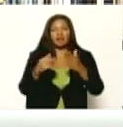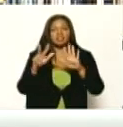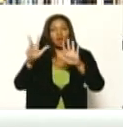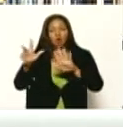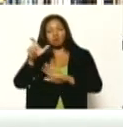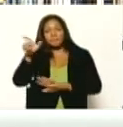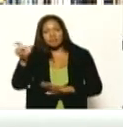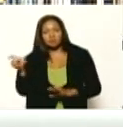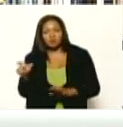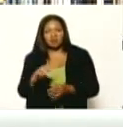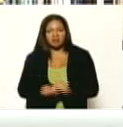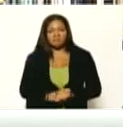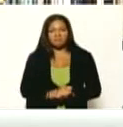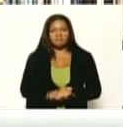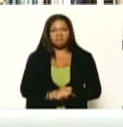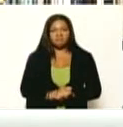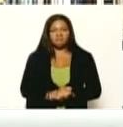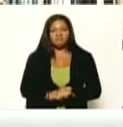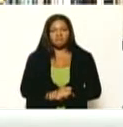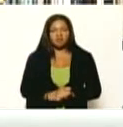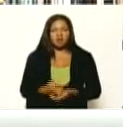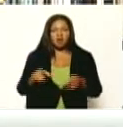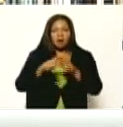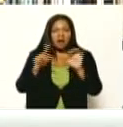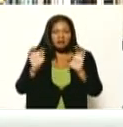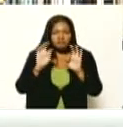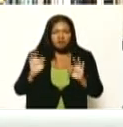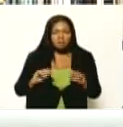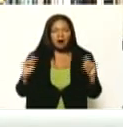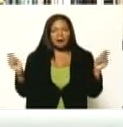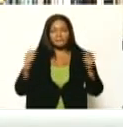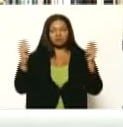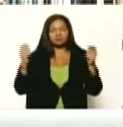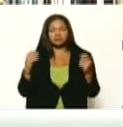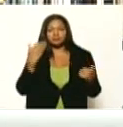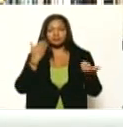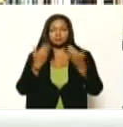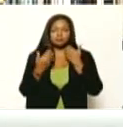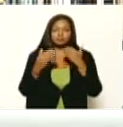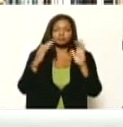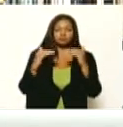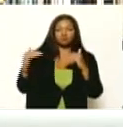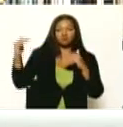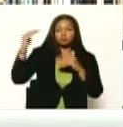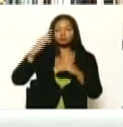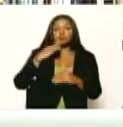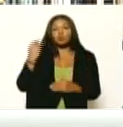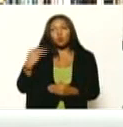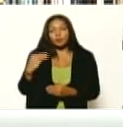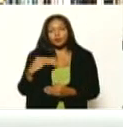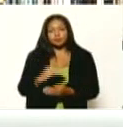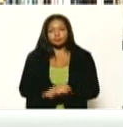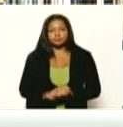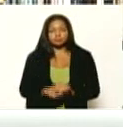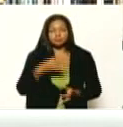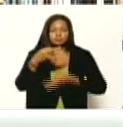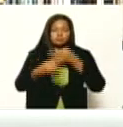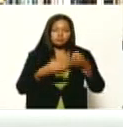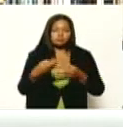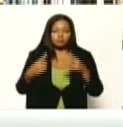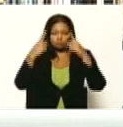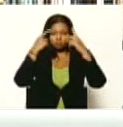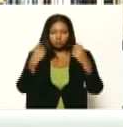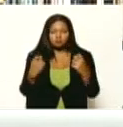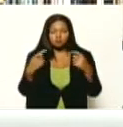personas. También parece estar impulsando la enfermedad entre adultos jóvenes, según los expertos de la Organización